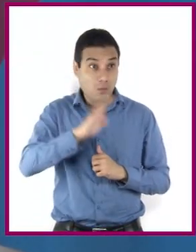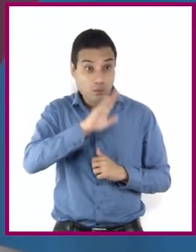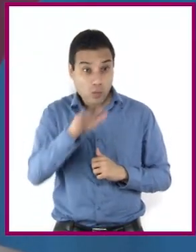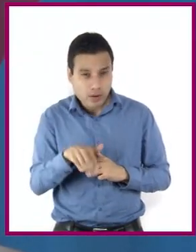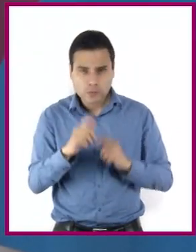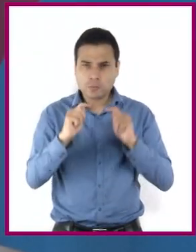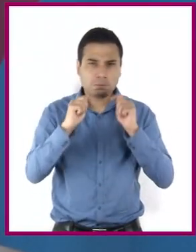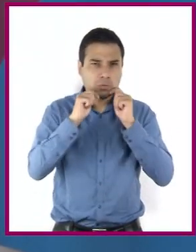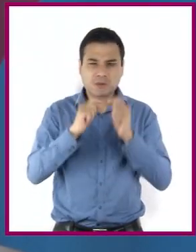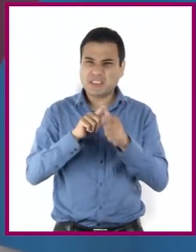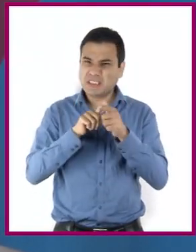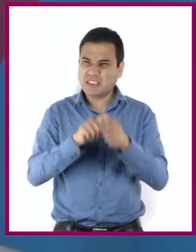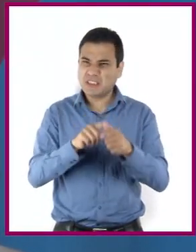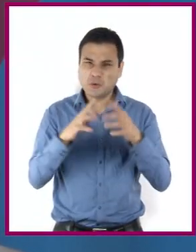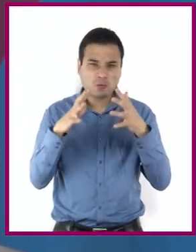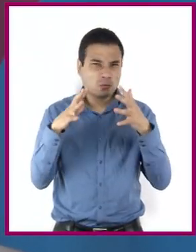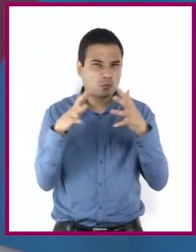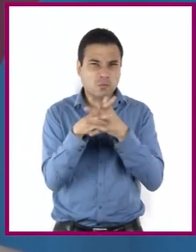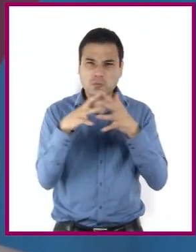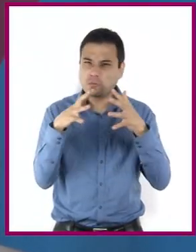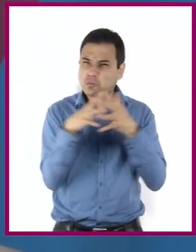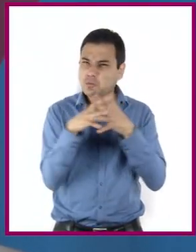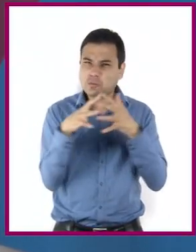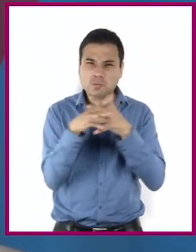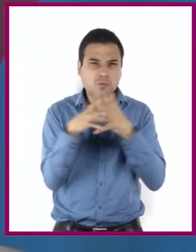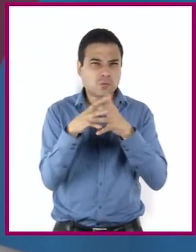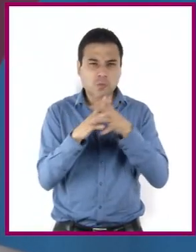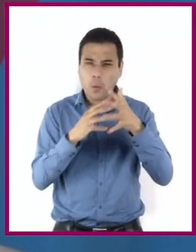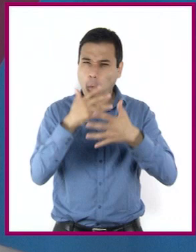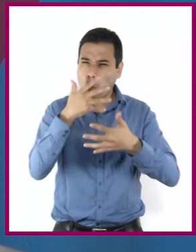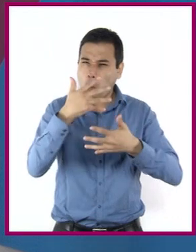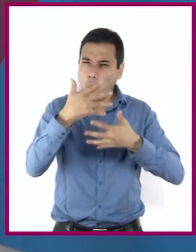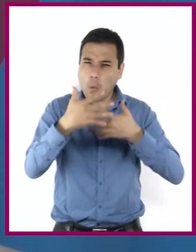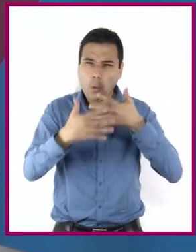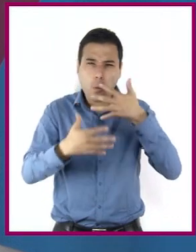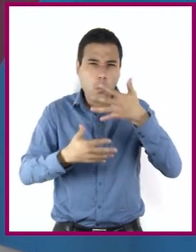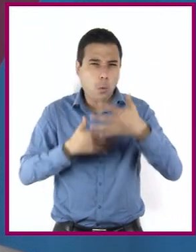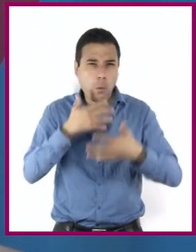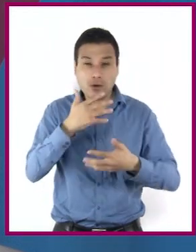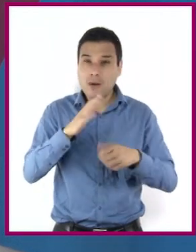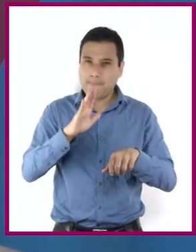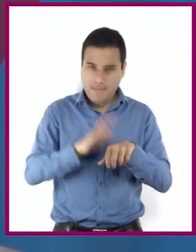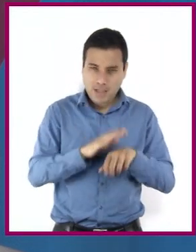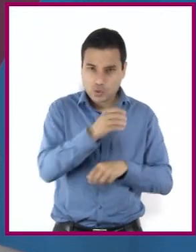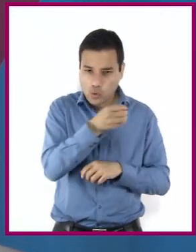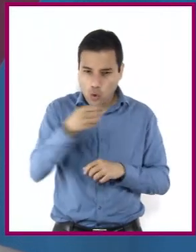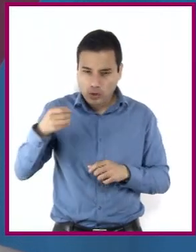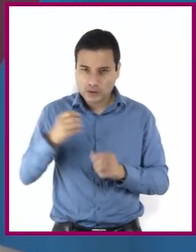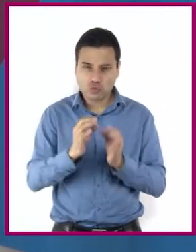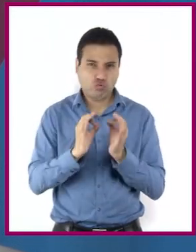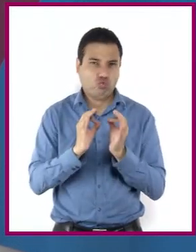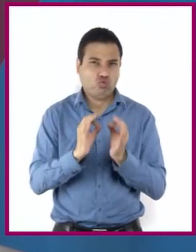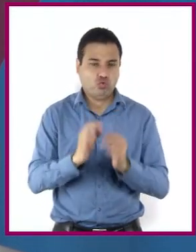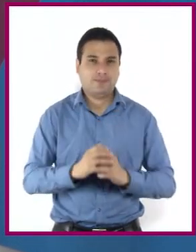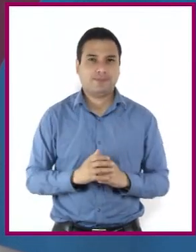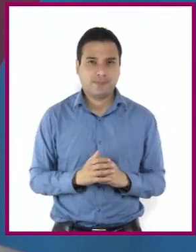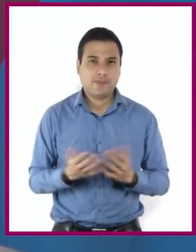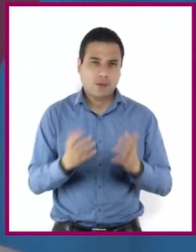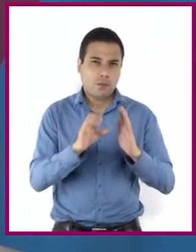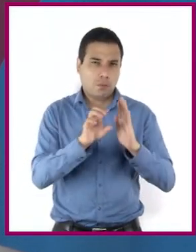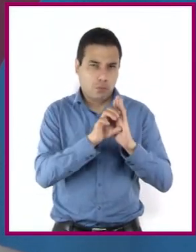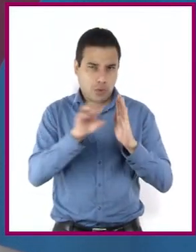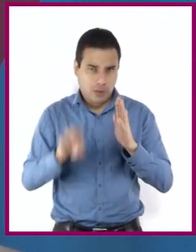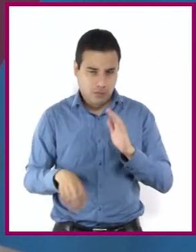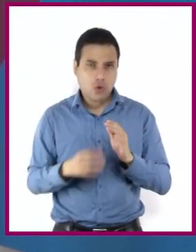quienes continuaron la segunda fase de la lucha con mayor proyección ideológica y organización militar, destacó José